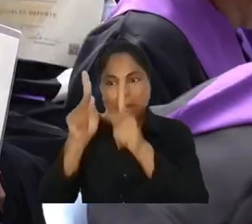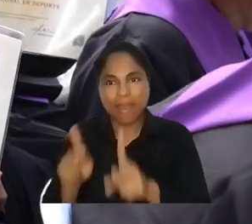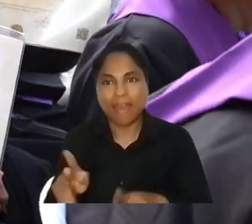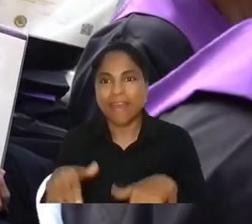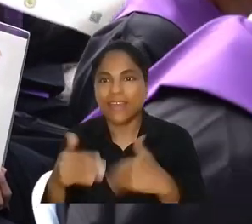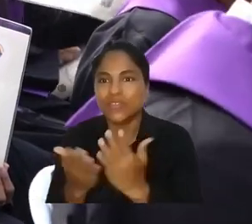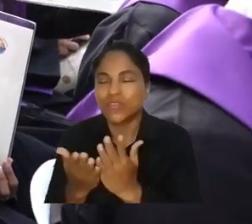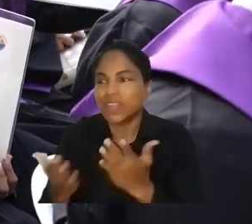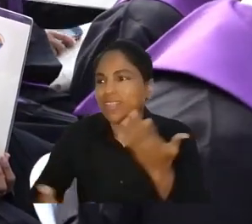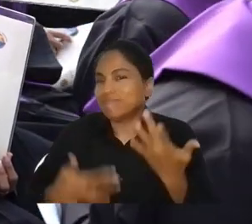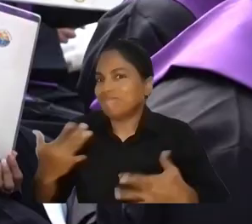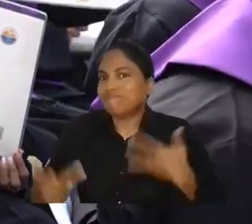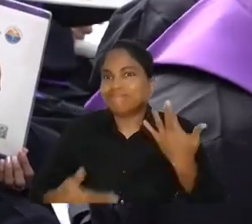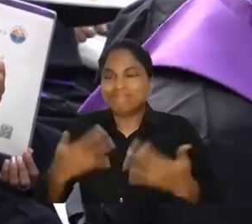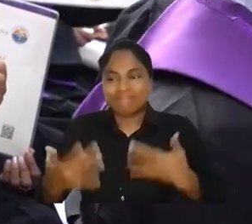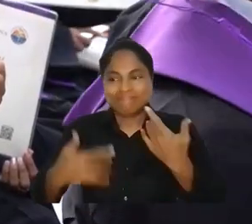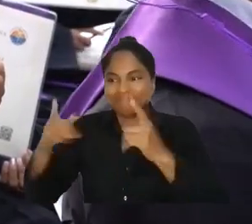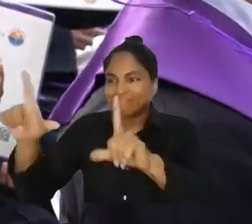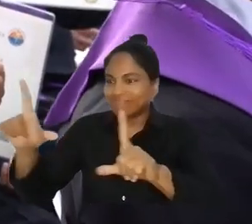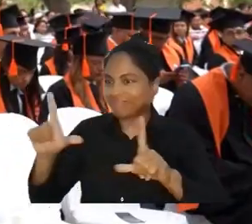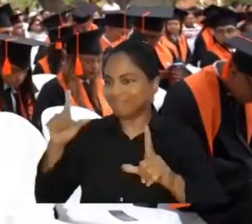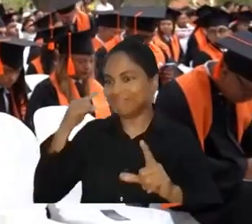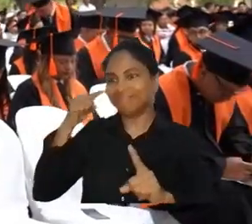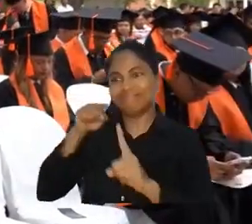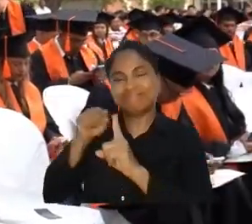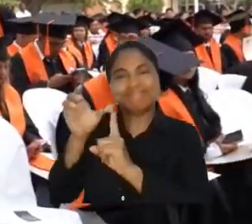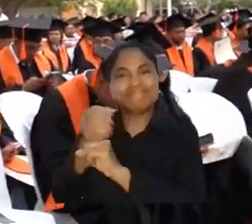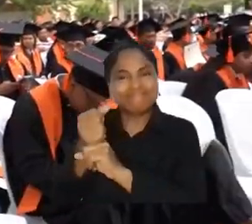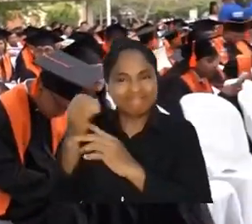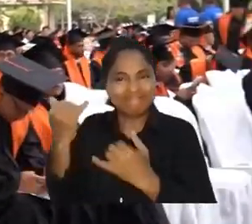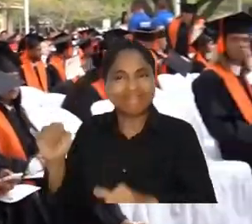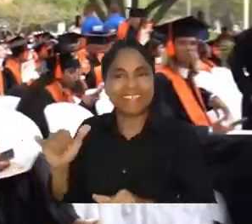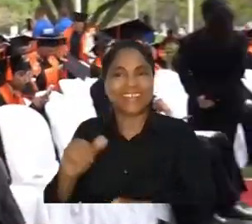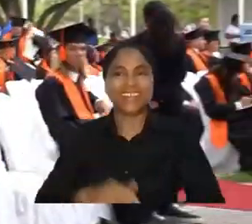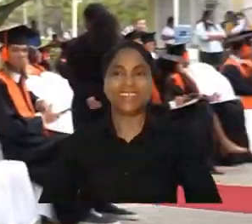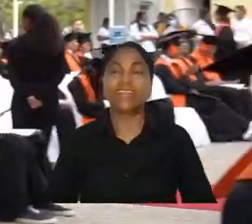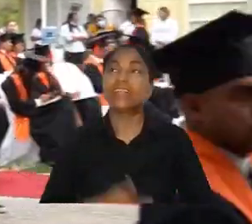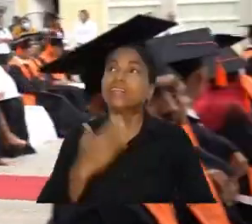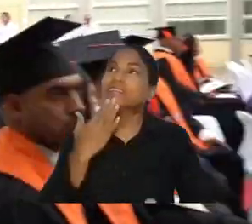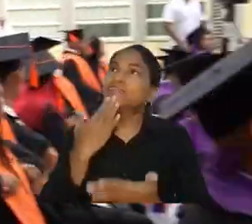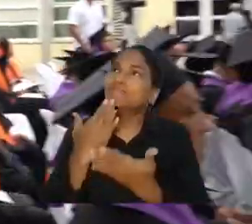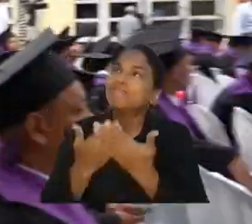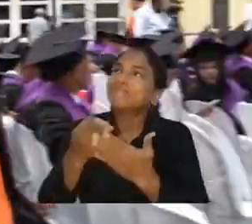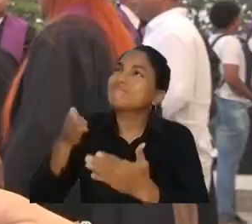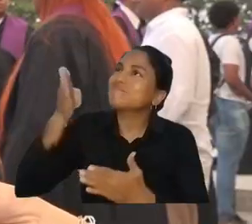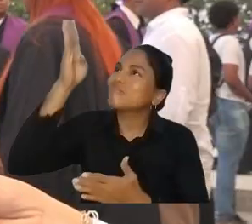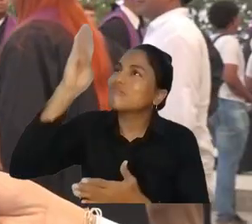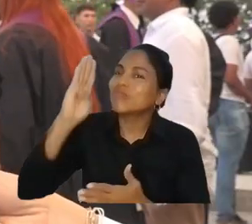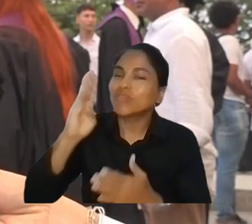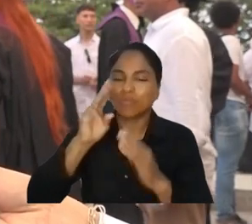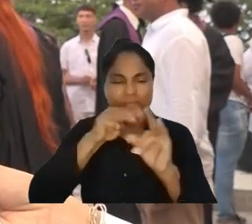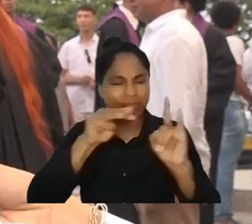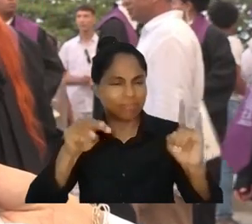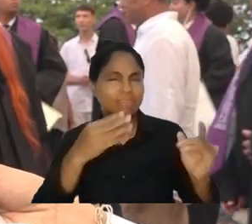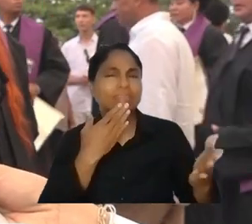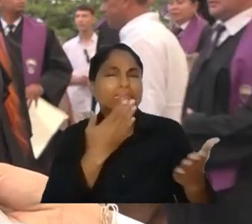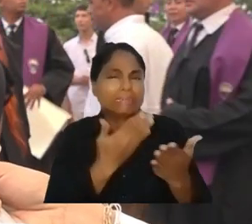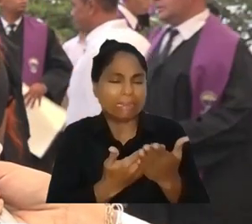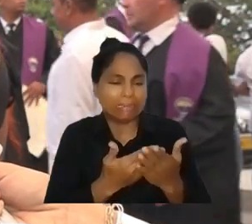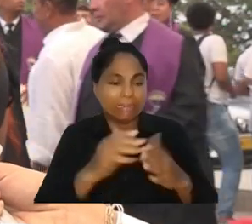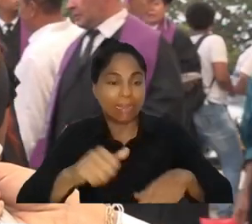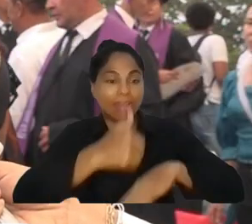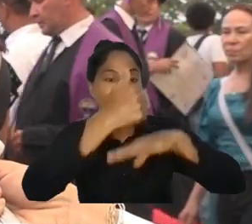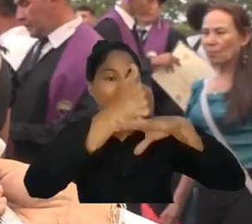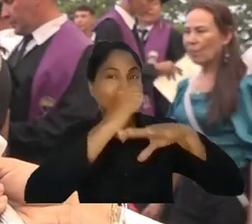Salud, recibidos con entusiasmo por los estudiantes quienes vieron materializado el fruto de sus esfuerzos. Agradecido con Dios y con